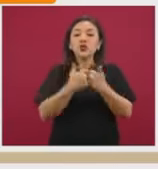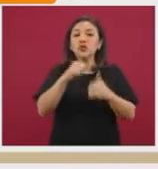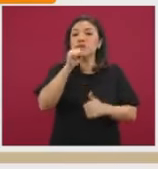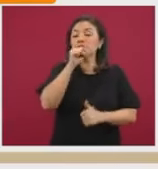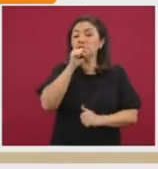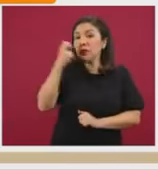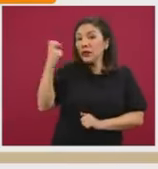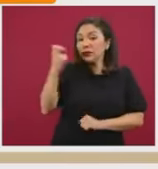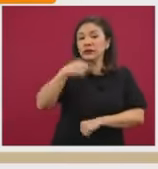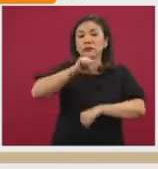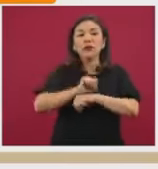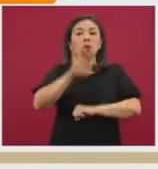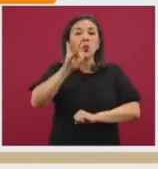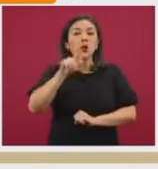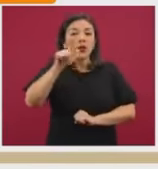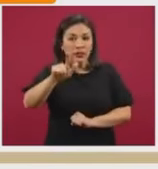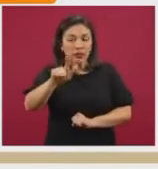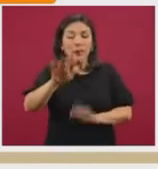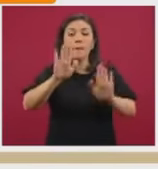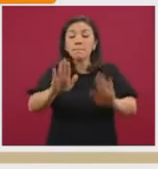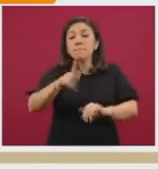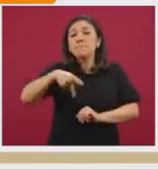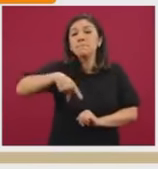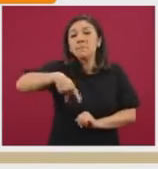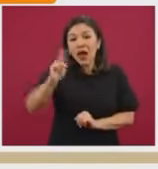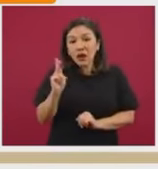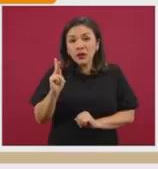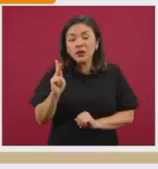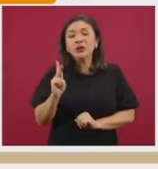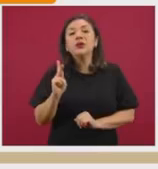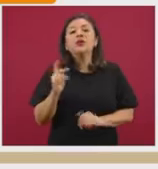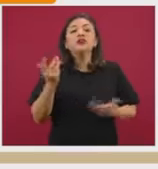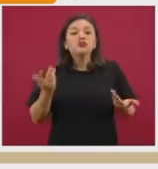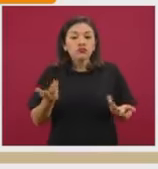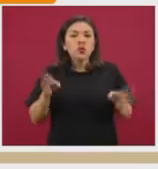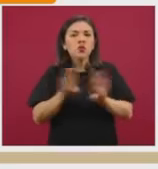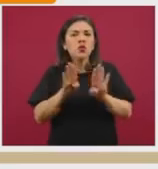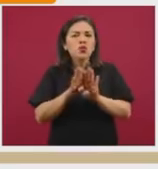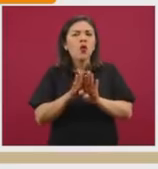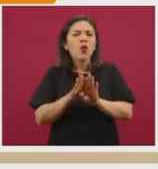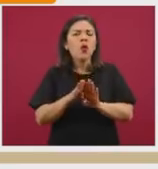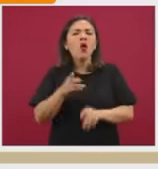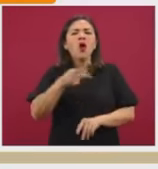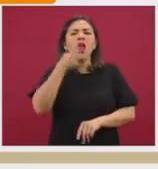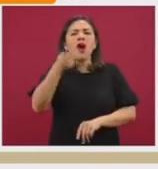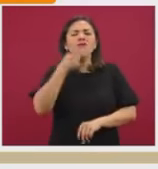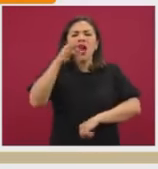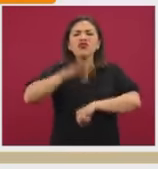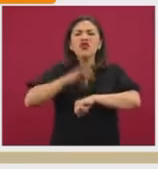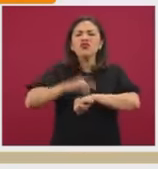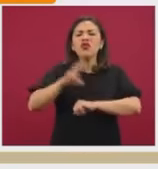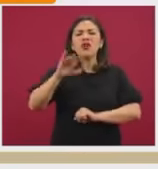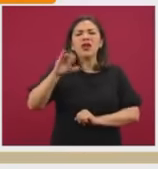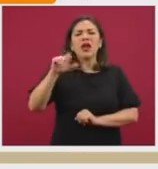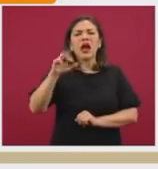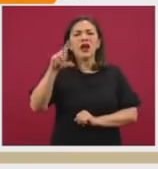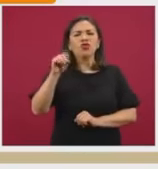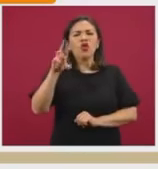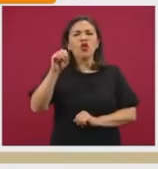la semana 47. Sin embargo, como lo comentó el doctor Ricardo Cortés el viernes